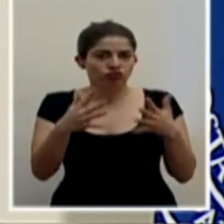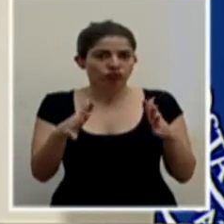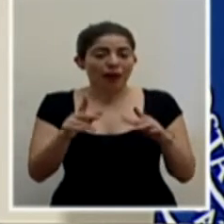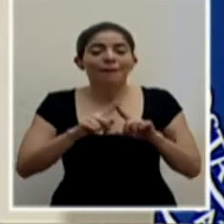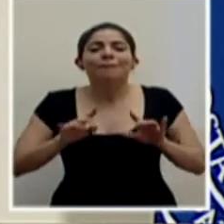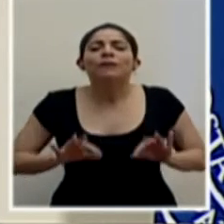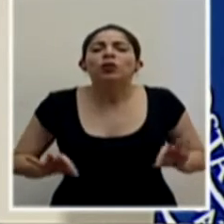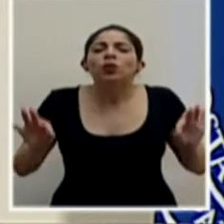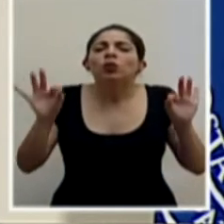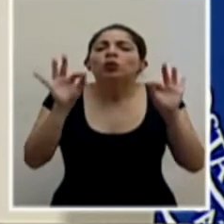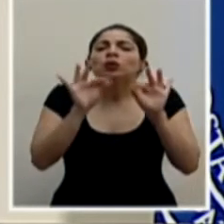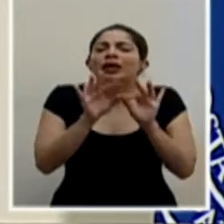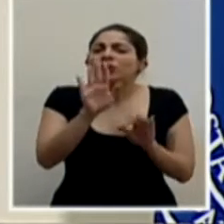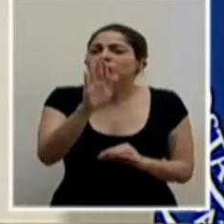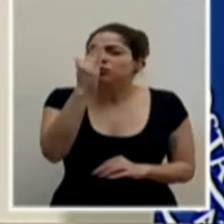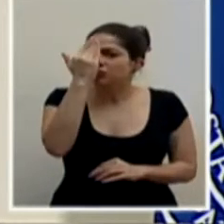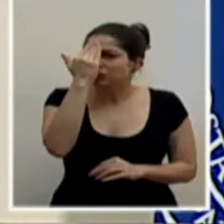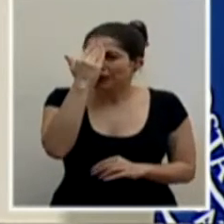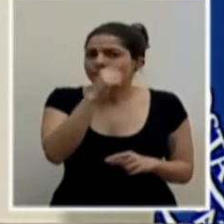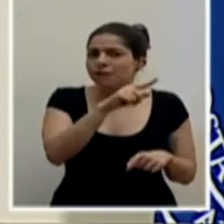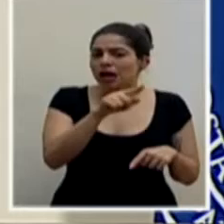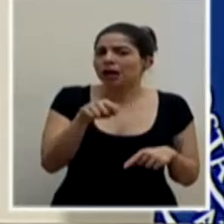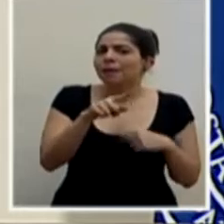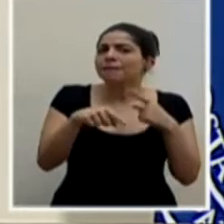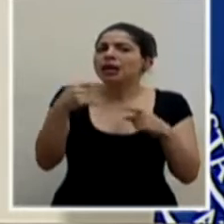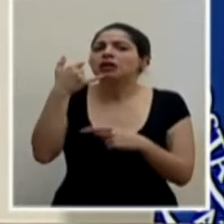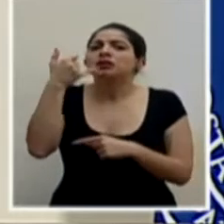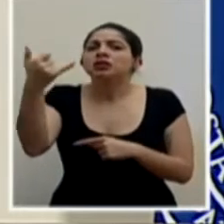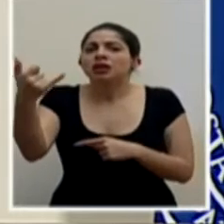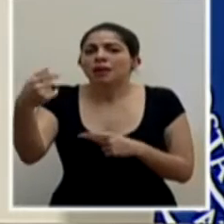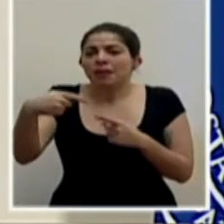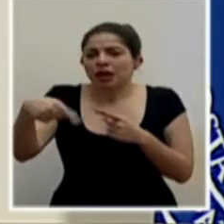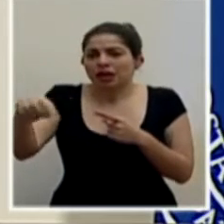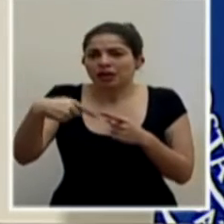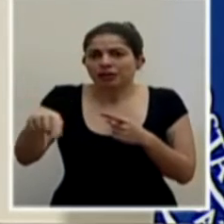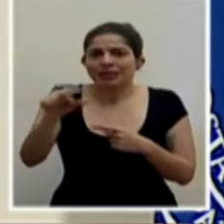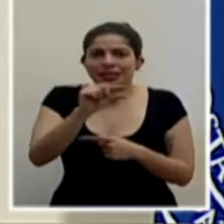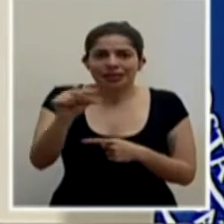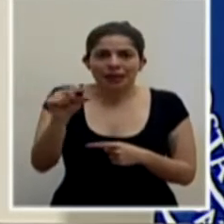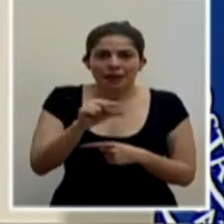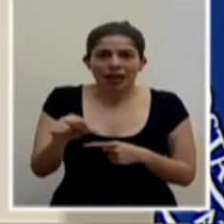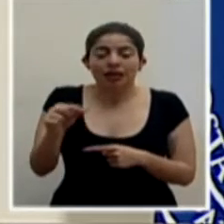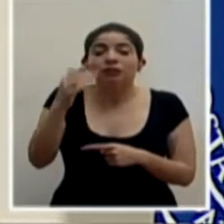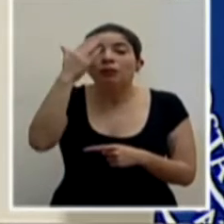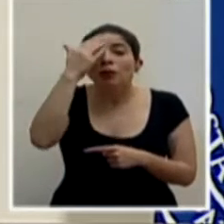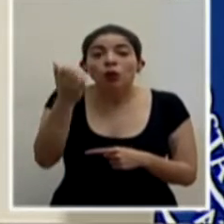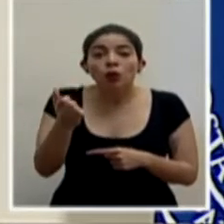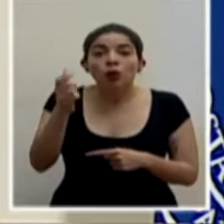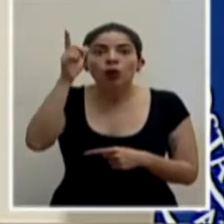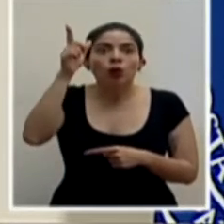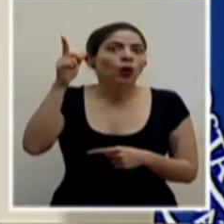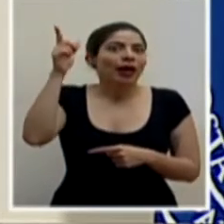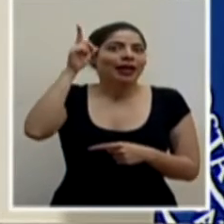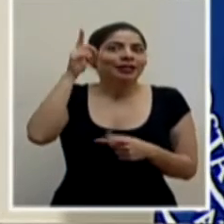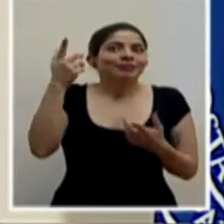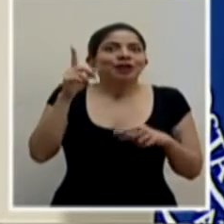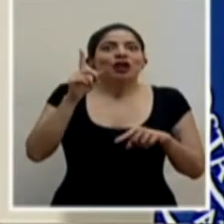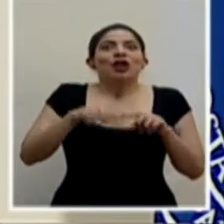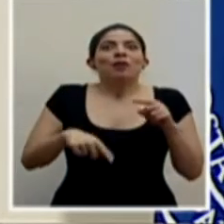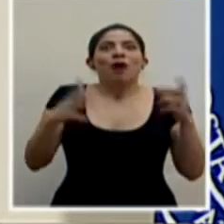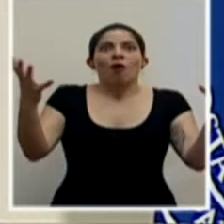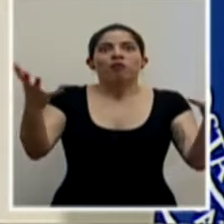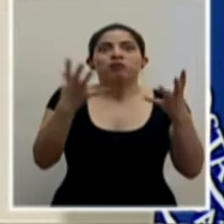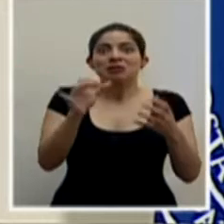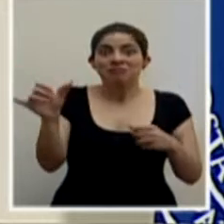Pero es importante que sepan que los estarán llamando en las próximas semanas, porque obviamente no podemos recibir a